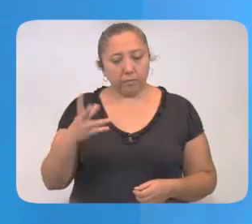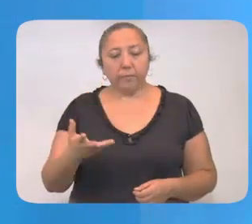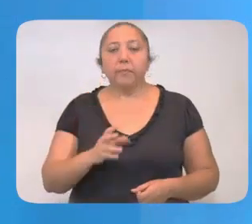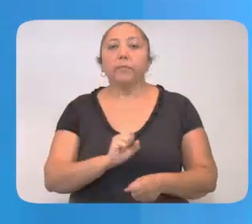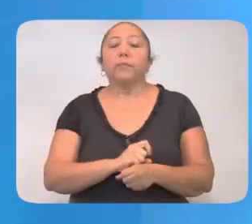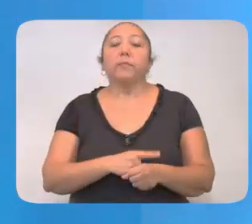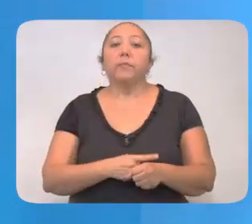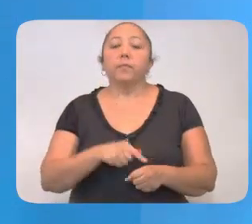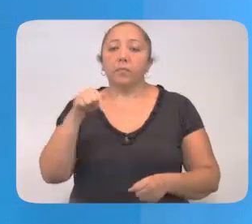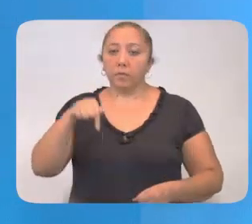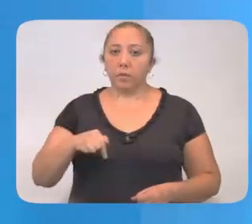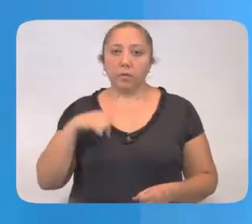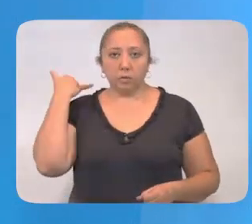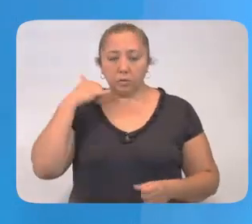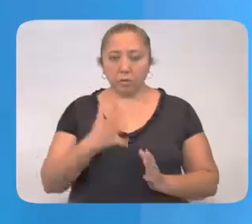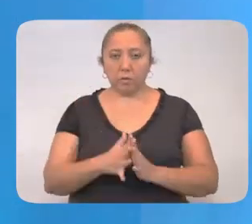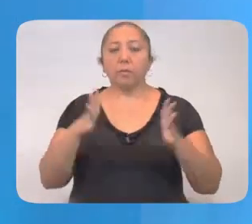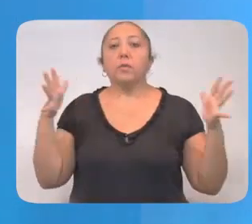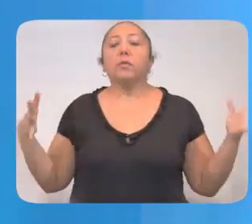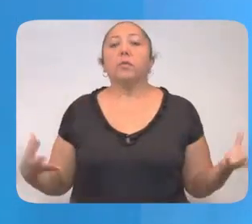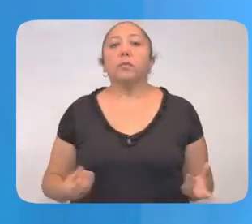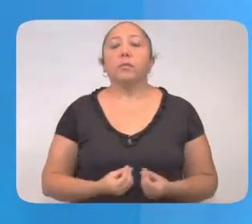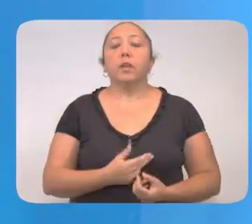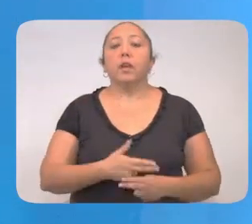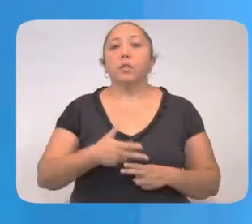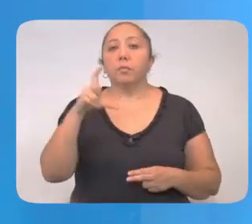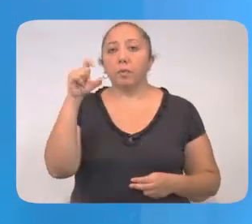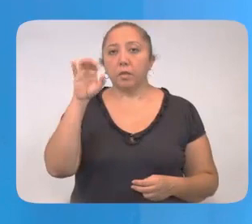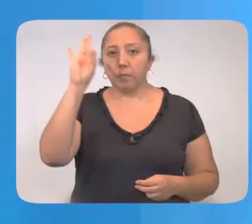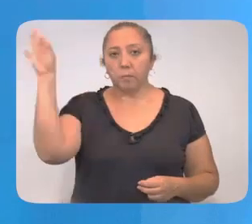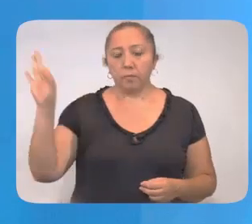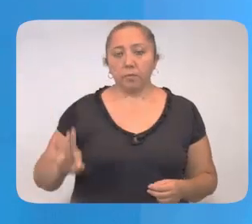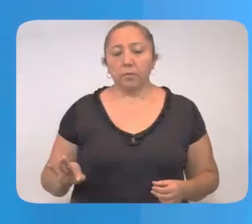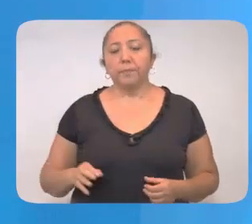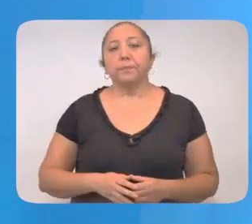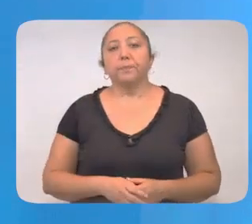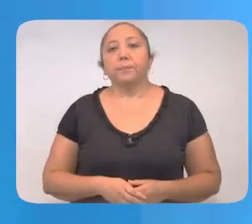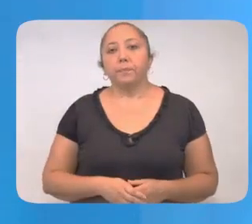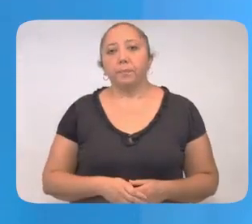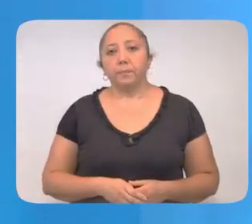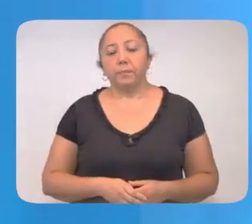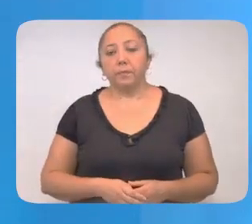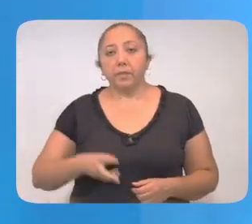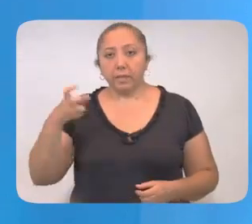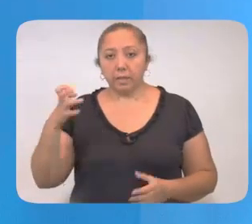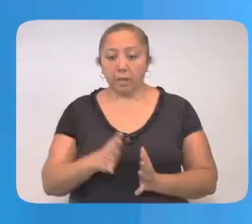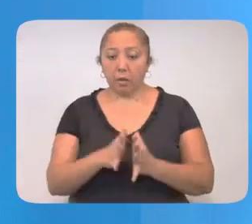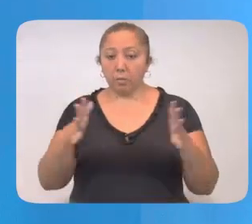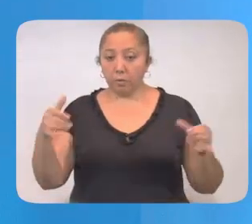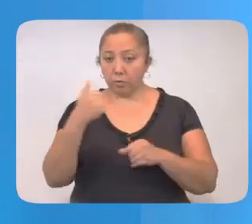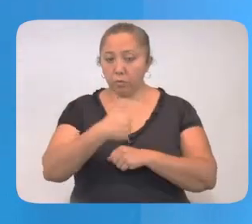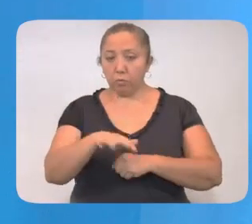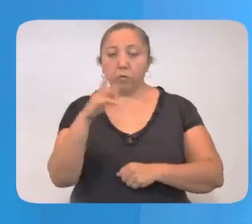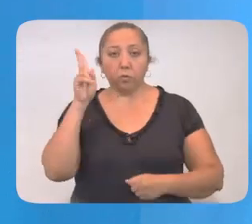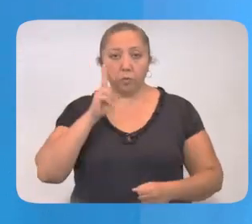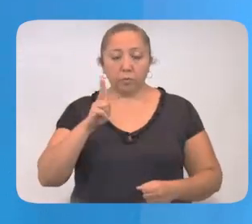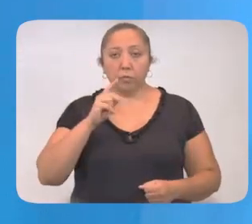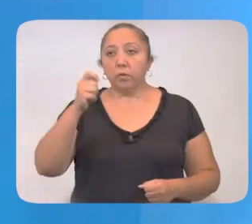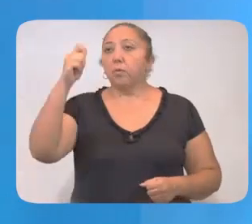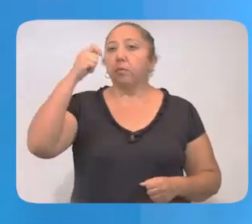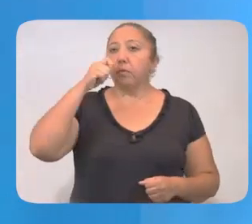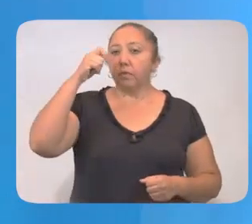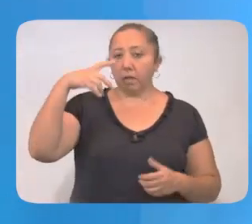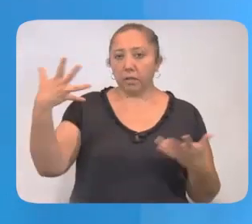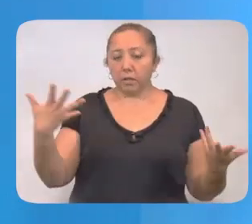y en Yucatán hemos duplicado ese porcentaje hasta un 20%. Este aumento de número de pruebas implicará,